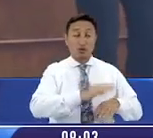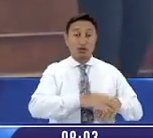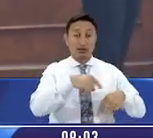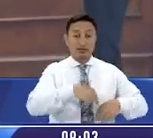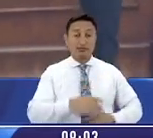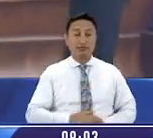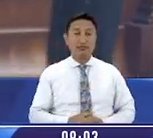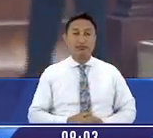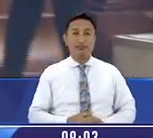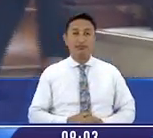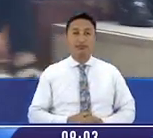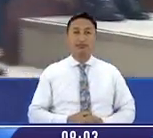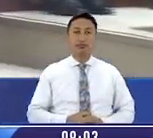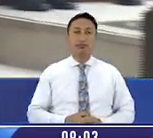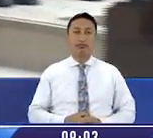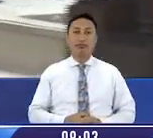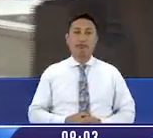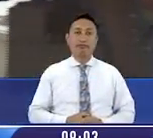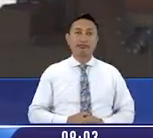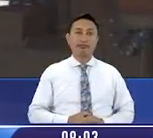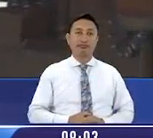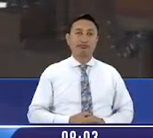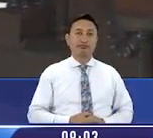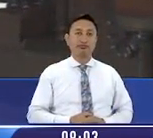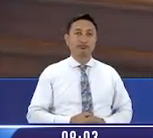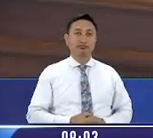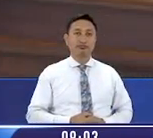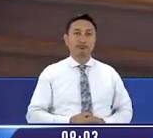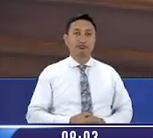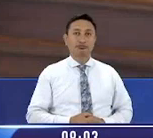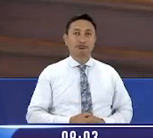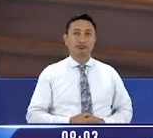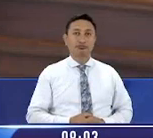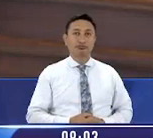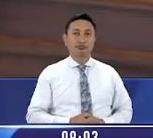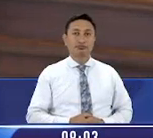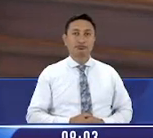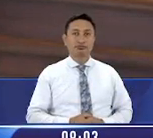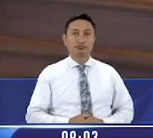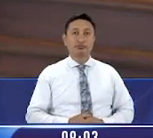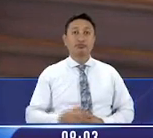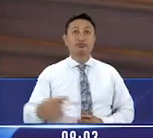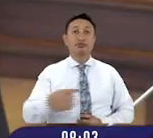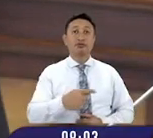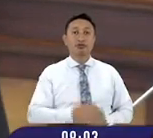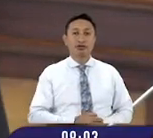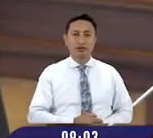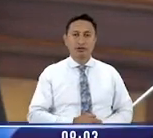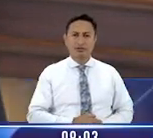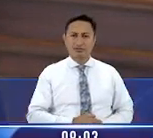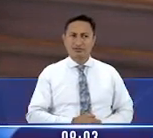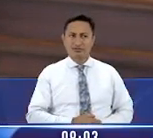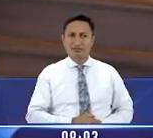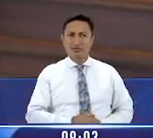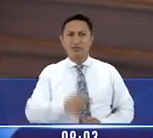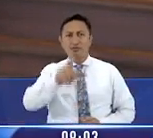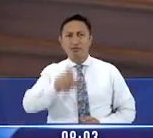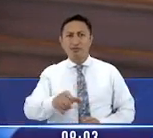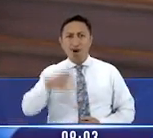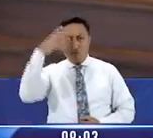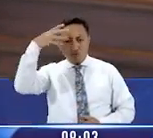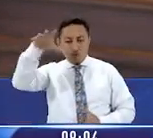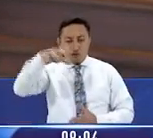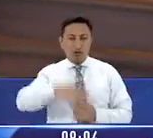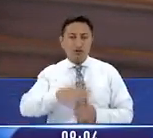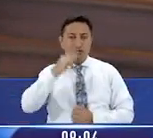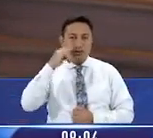que derivó en la sanción a Murillo. Chucky Seven de los señores le queda corto a esto. Chucky Seven es un niño de pecho al